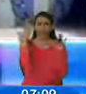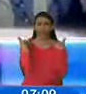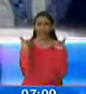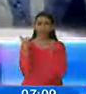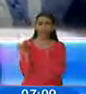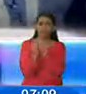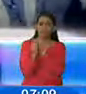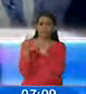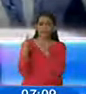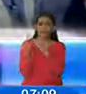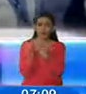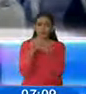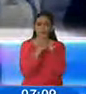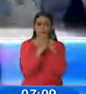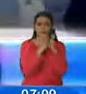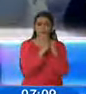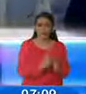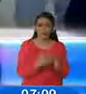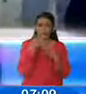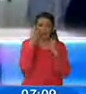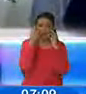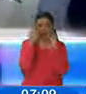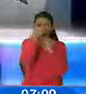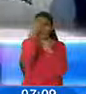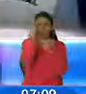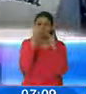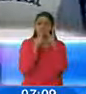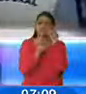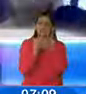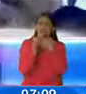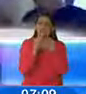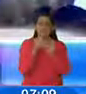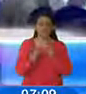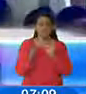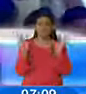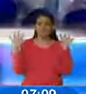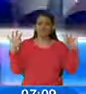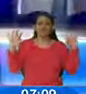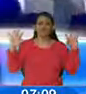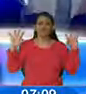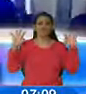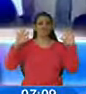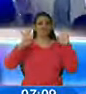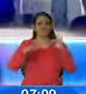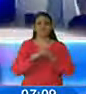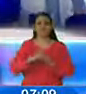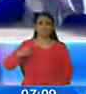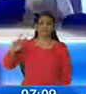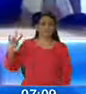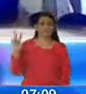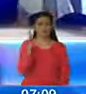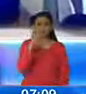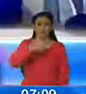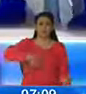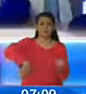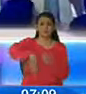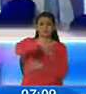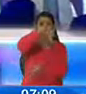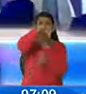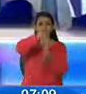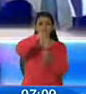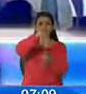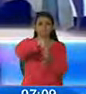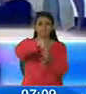sus familiares, su compañero de fórmula Andrés Páez y simpatizantes. La segunda vuelta electoral